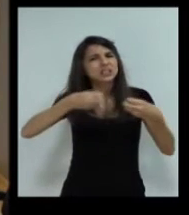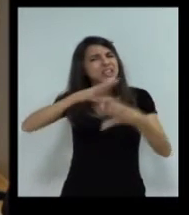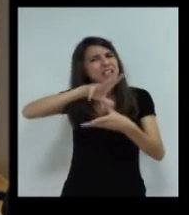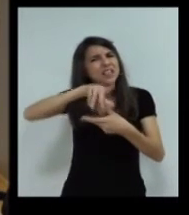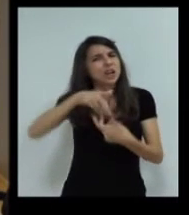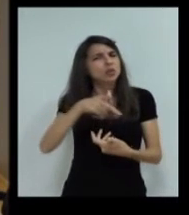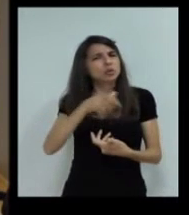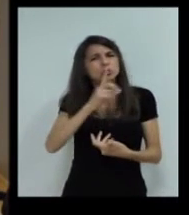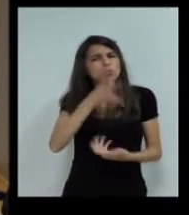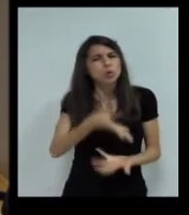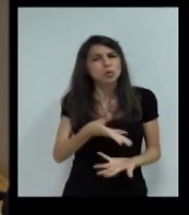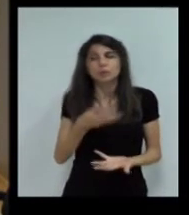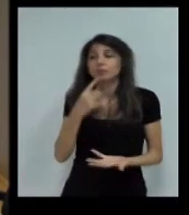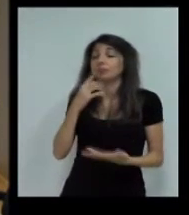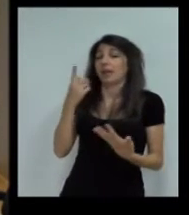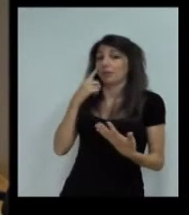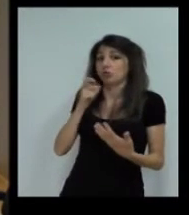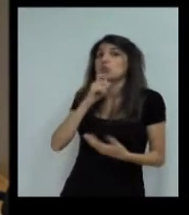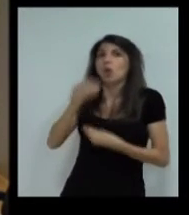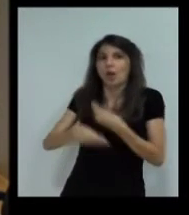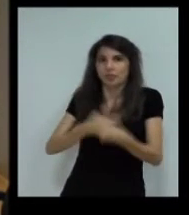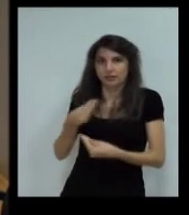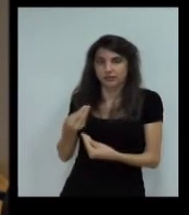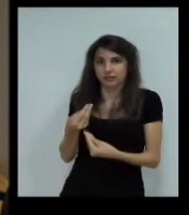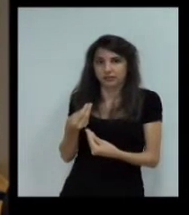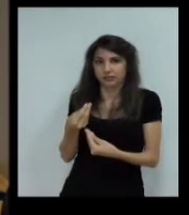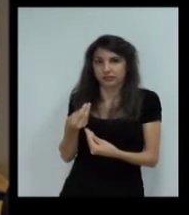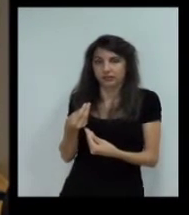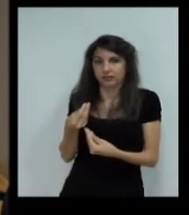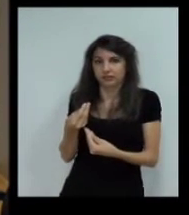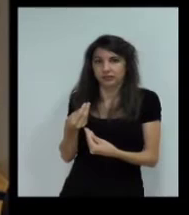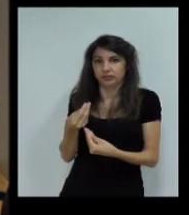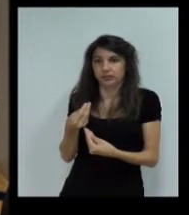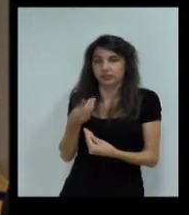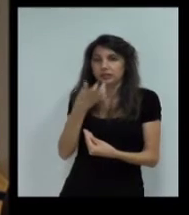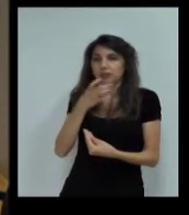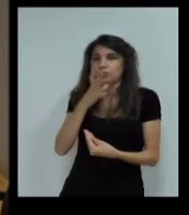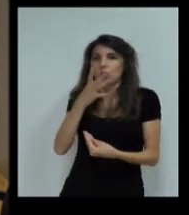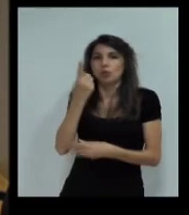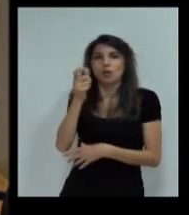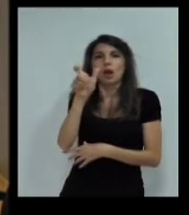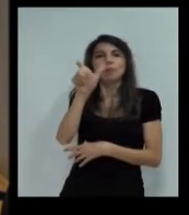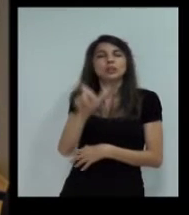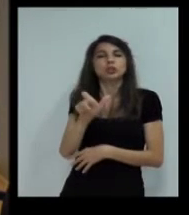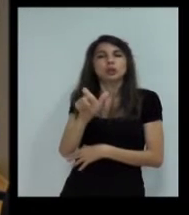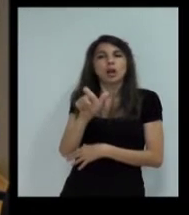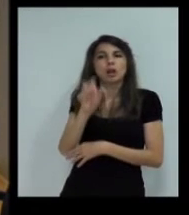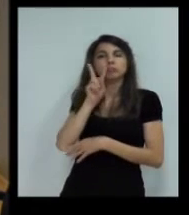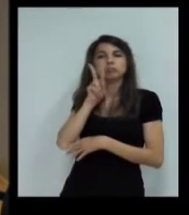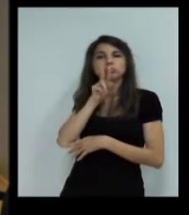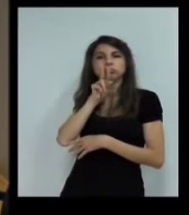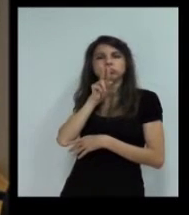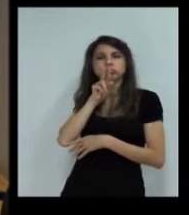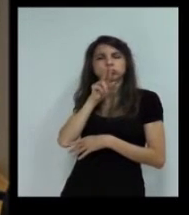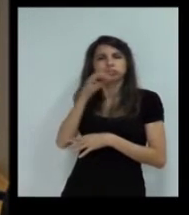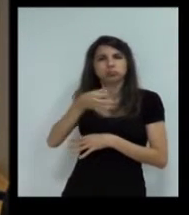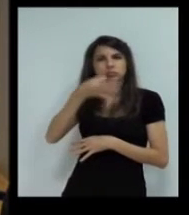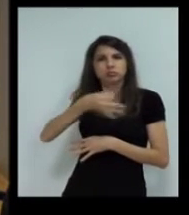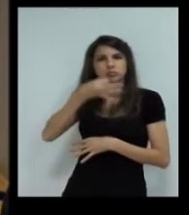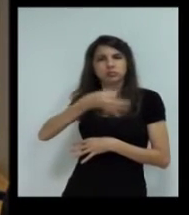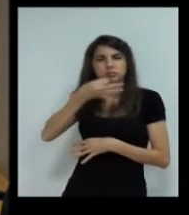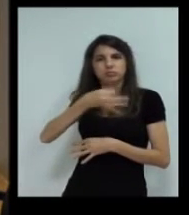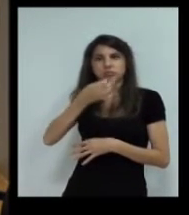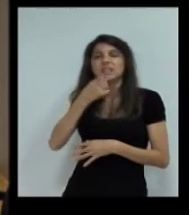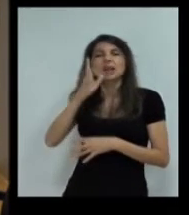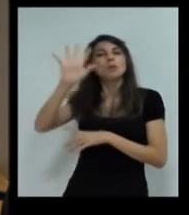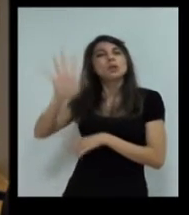telediario? O sea, un telediario que es básicamente hay un busto parlante, alguien que está hablando permanentemente, ¿no? Sí, claro. O sea, imágenes en silencio